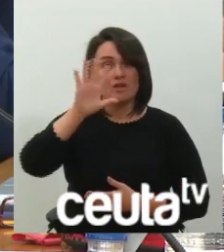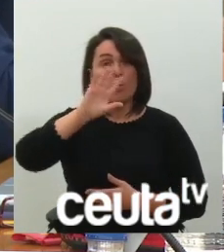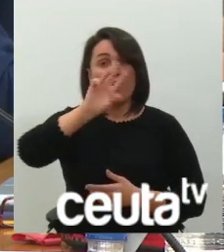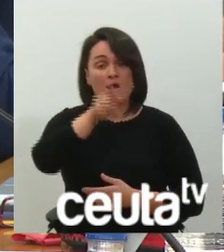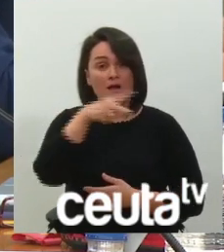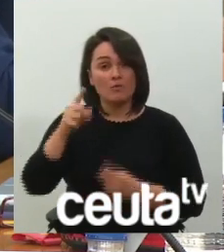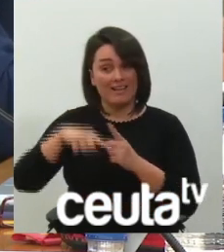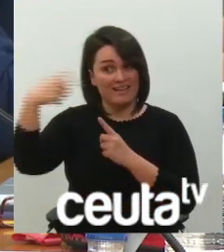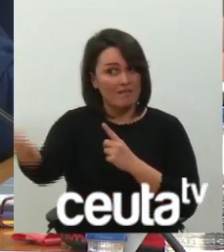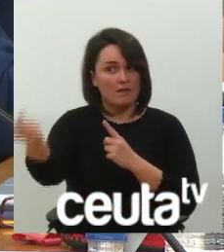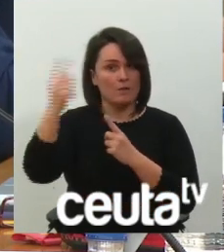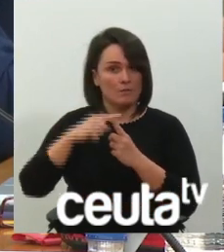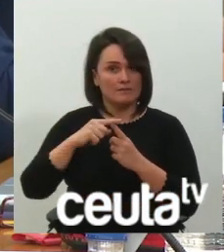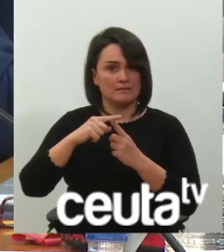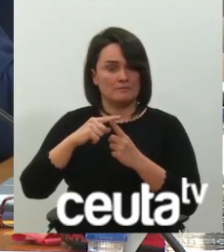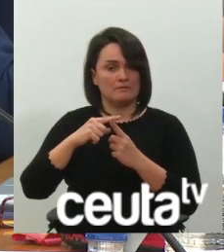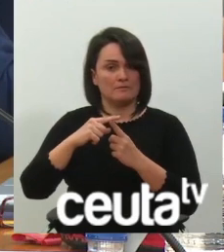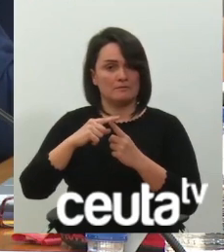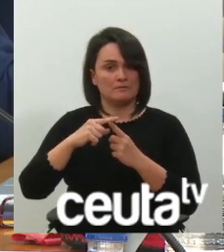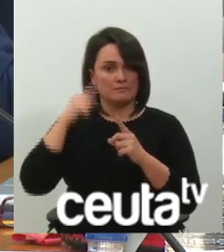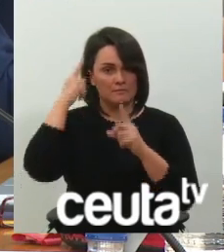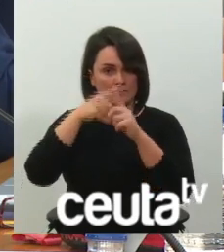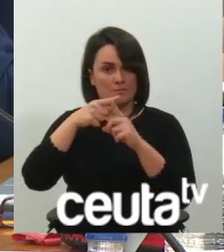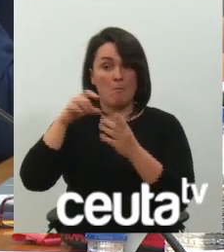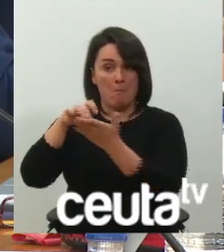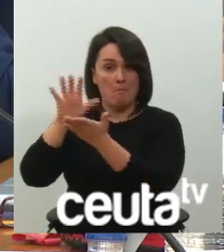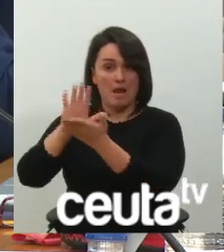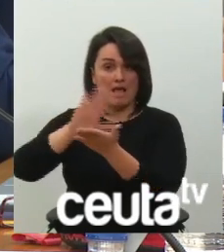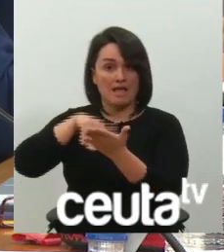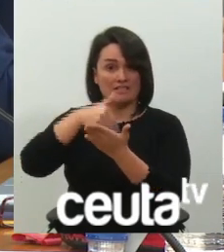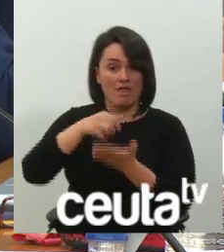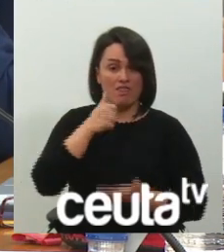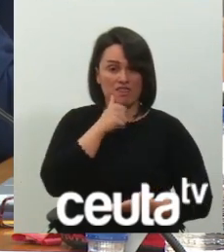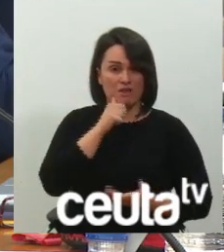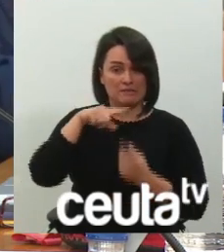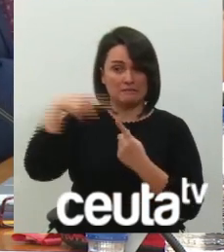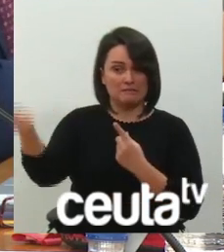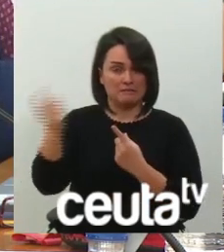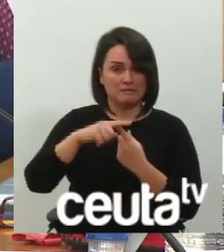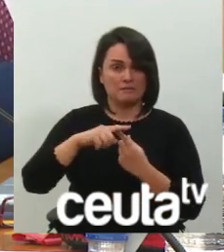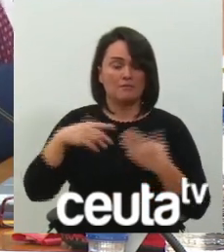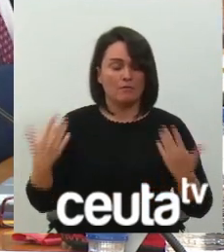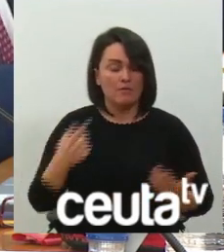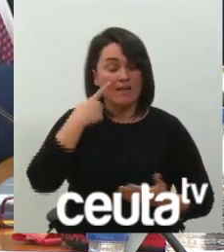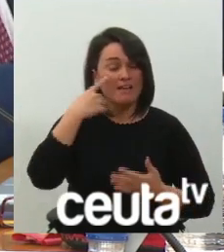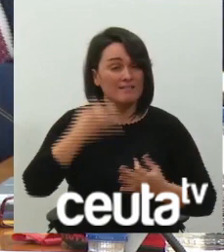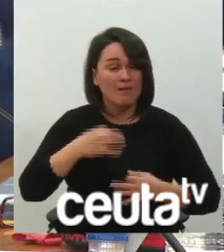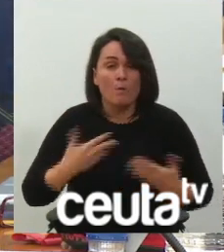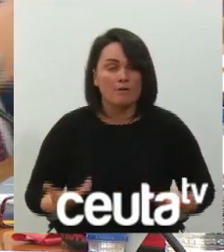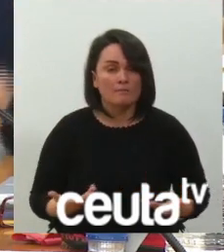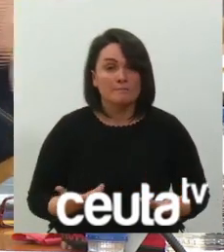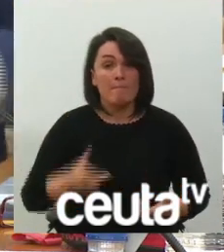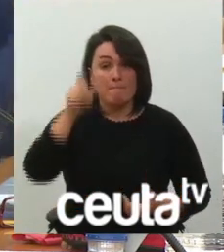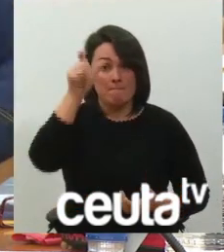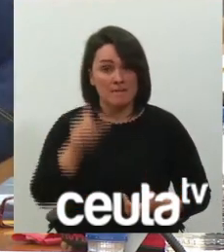por enlazar málaga con ceuta por lo tanto es la realidad es que una persona y un